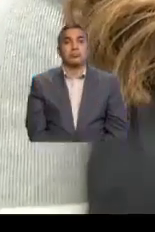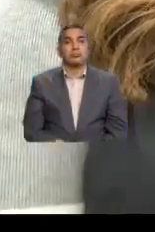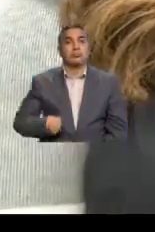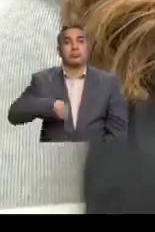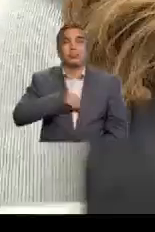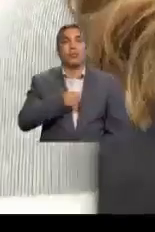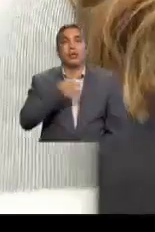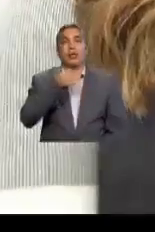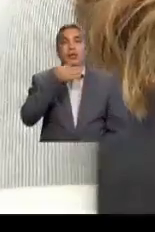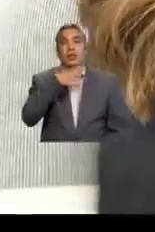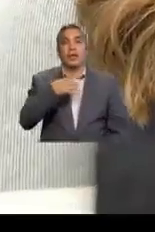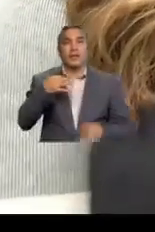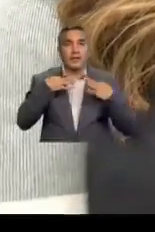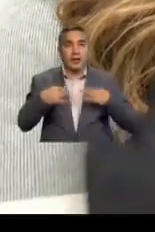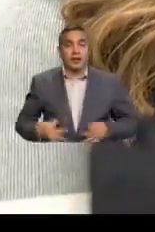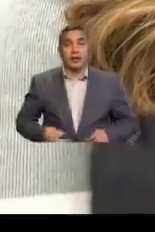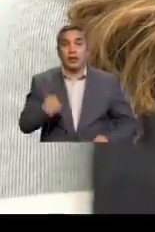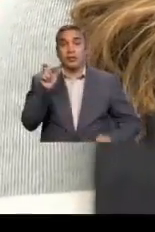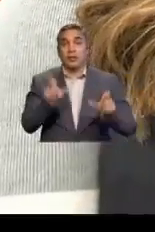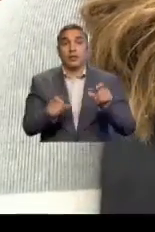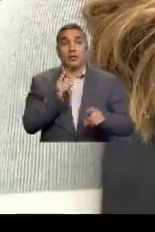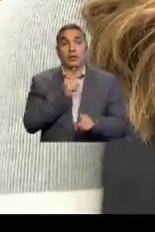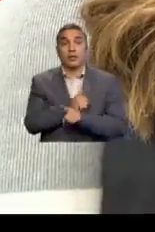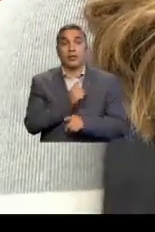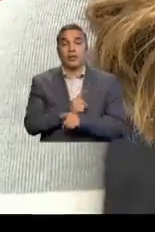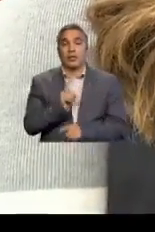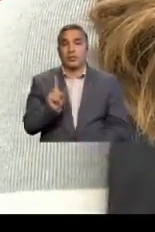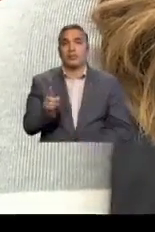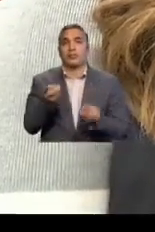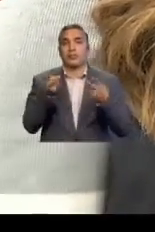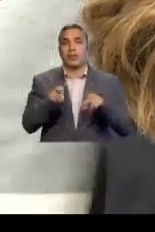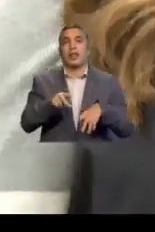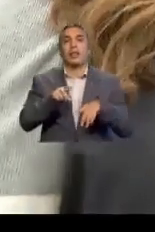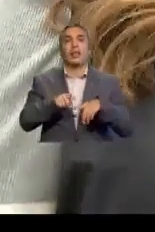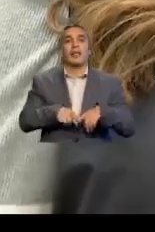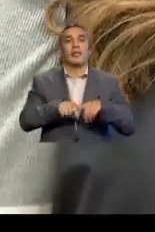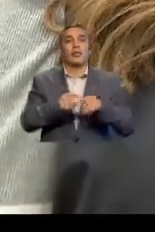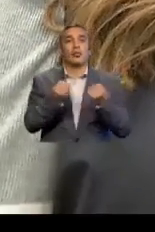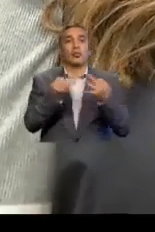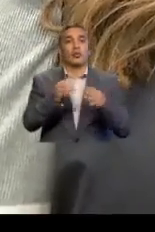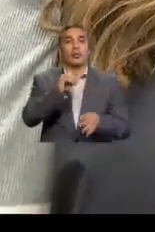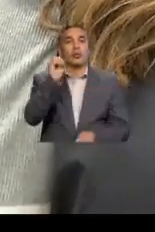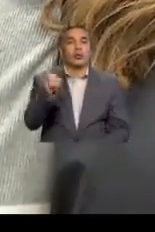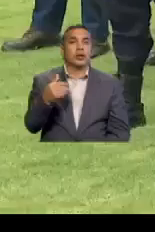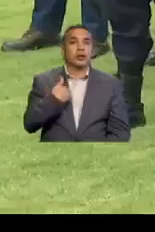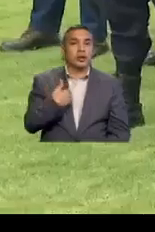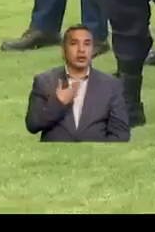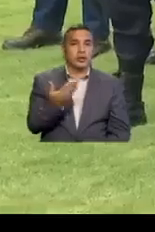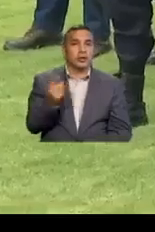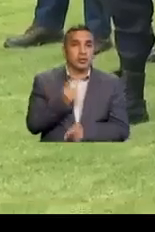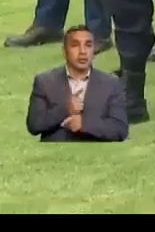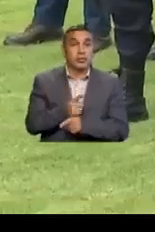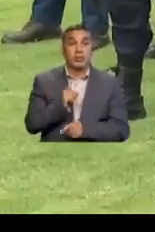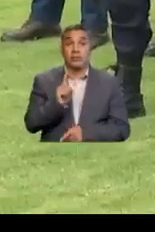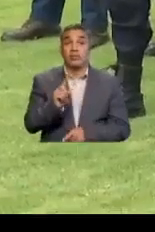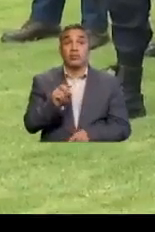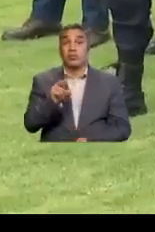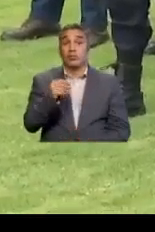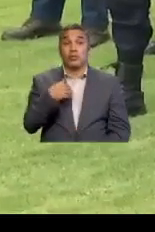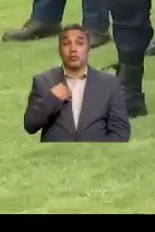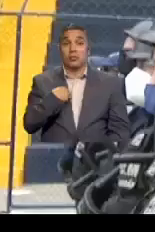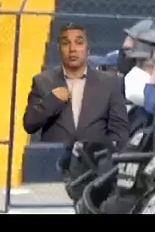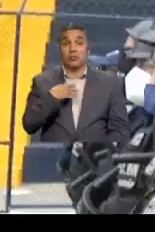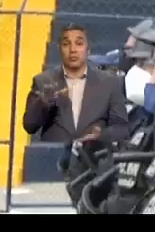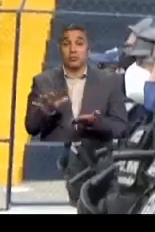pequeña prueba física. Si la persona es discapacitada, también depende de cuánto porcentaje es la discapacidad. De ahí que no cuentan con